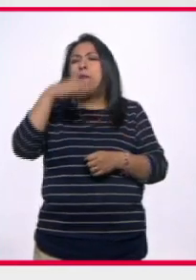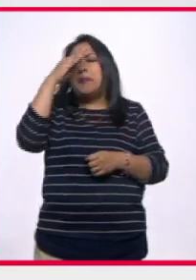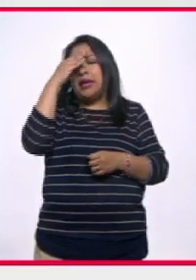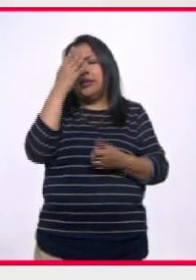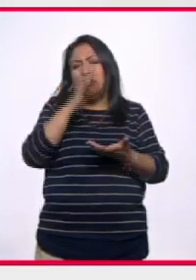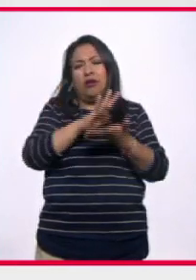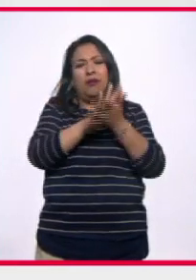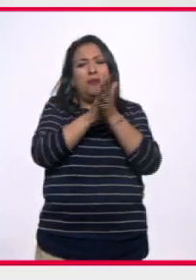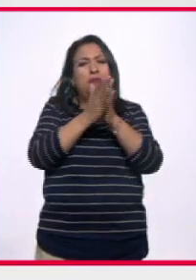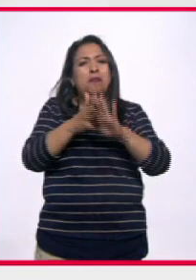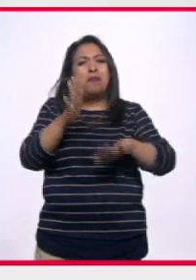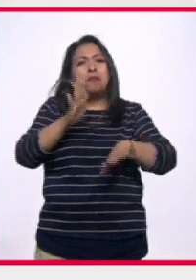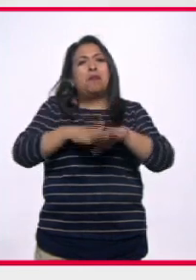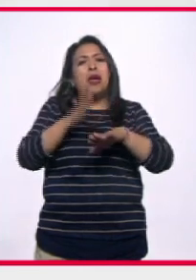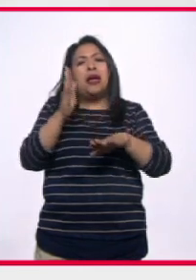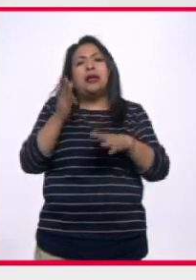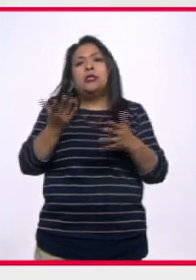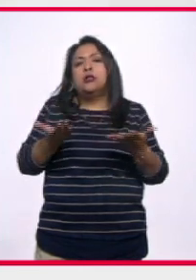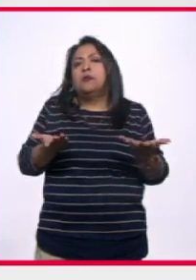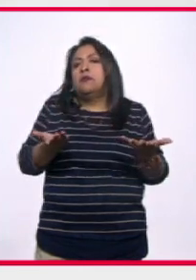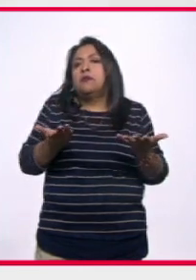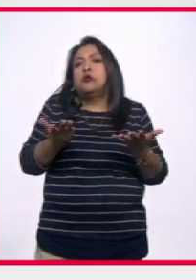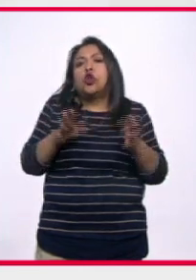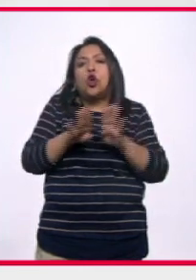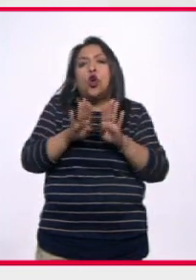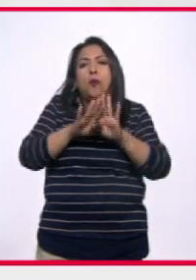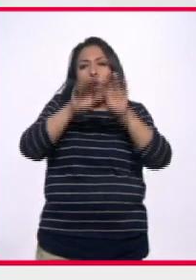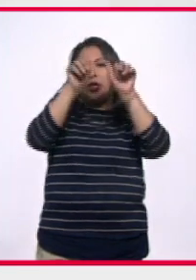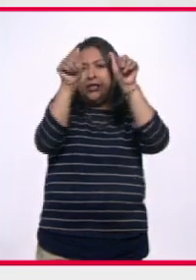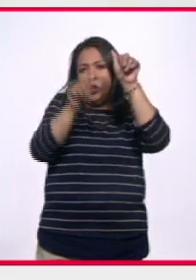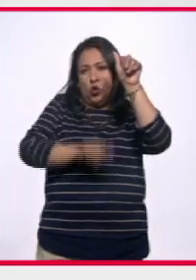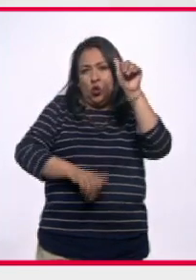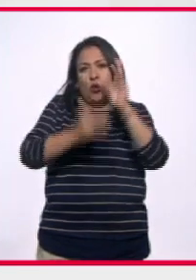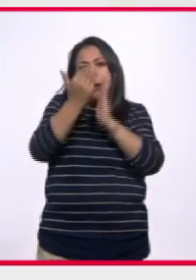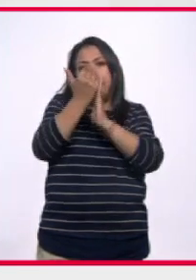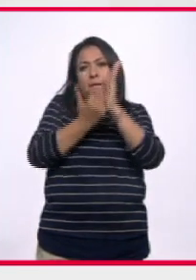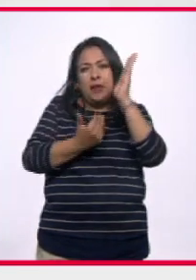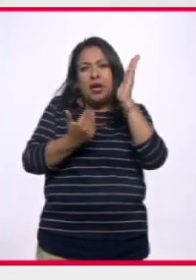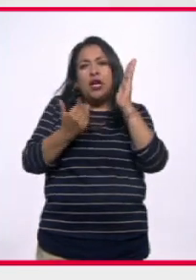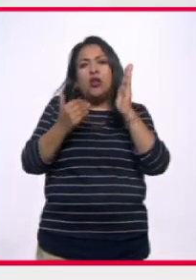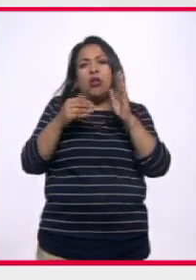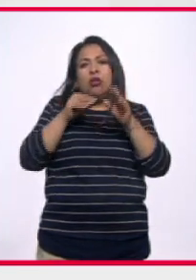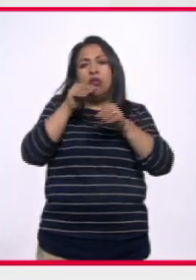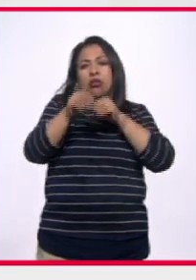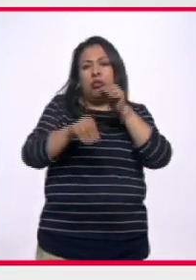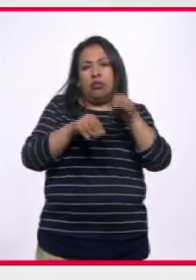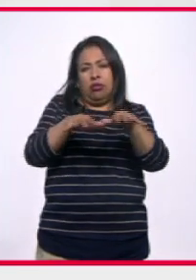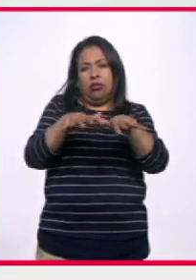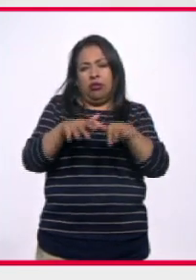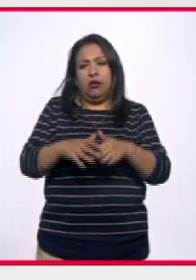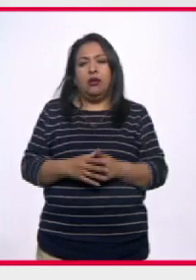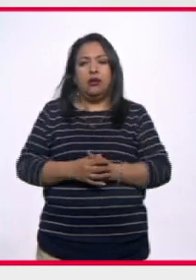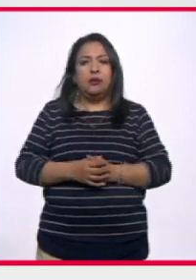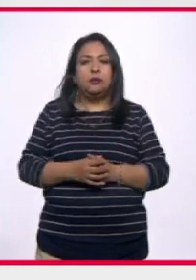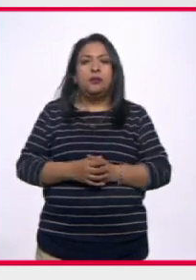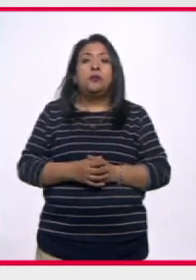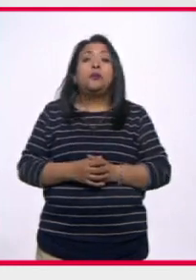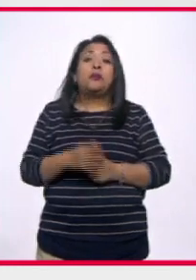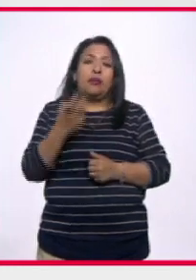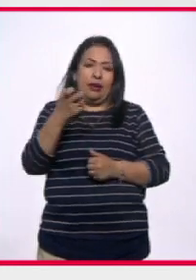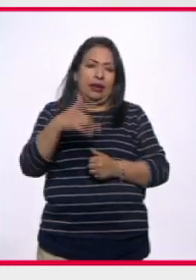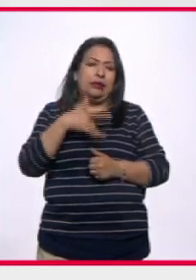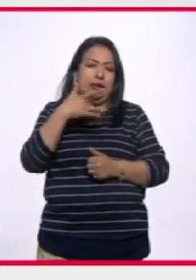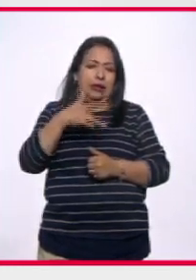electrotécnica muerte de ser parte de escoger en cinco clases de performance life